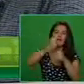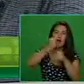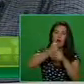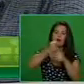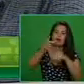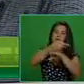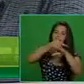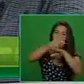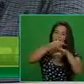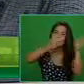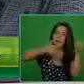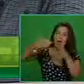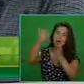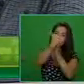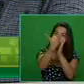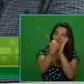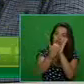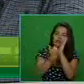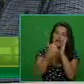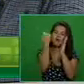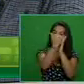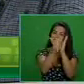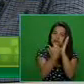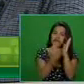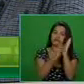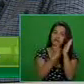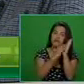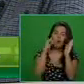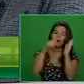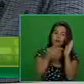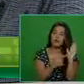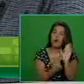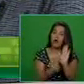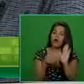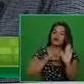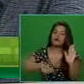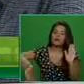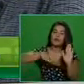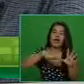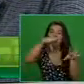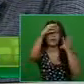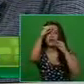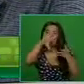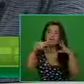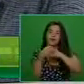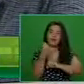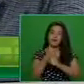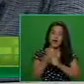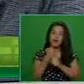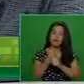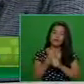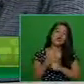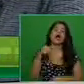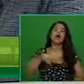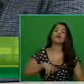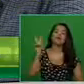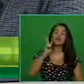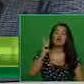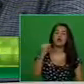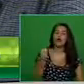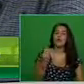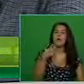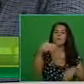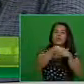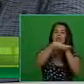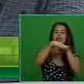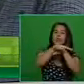del sector familiar en cada una de sus sociedades, en el caso venezolano, a través de las políticas del Ministerio de Agricultura y